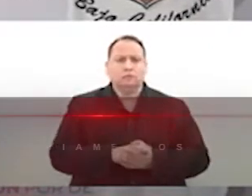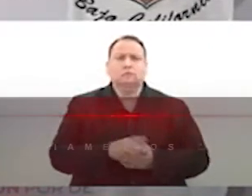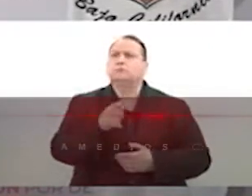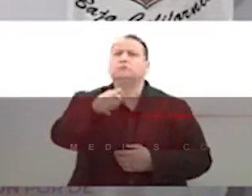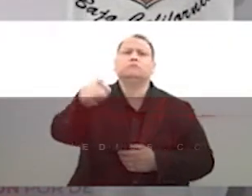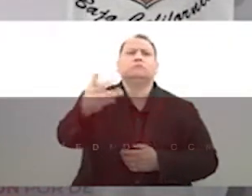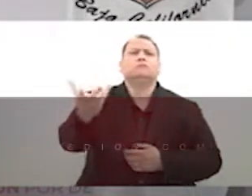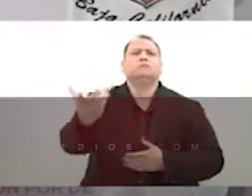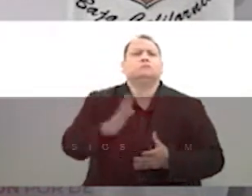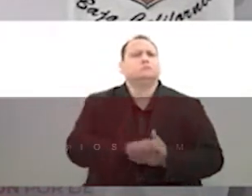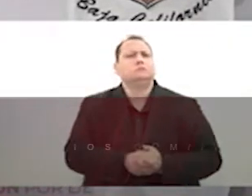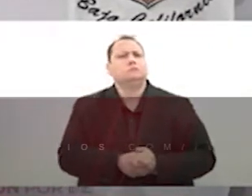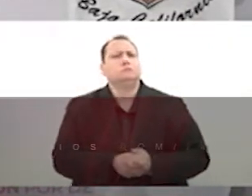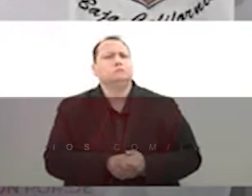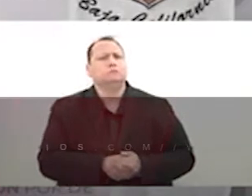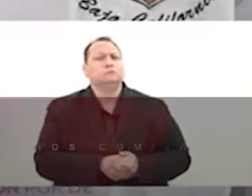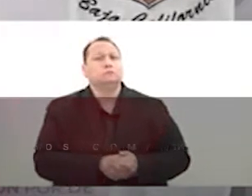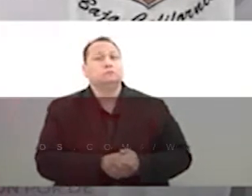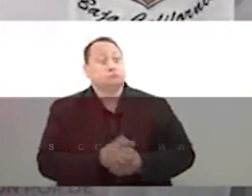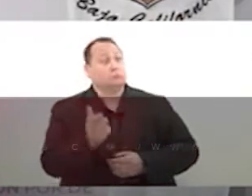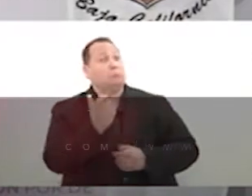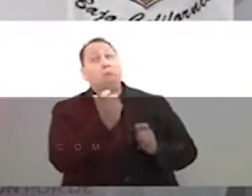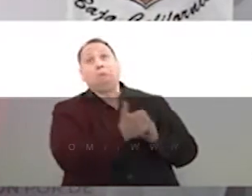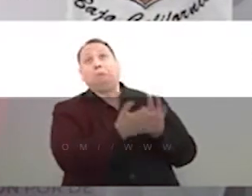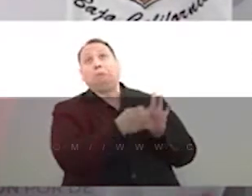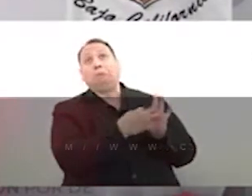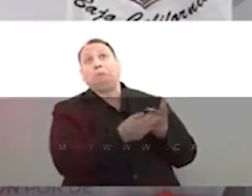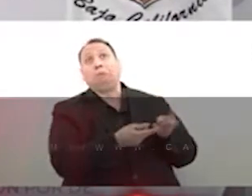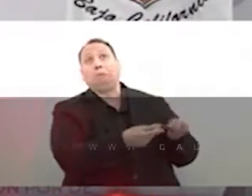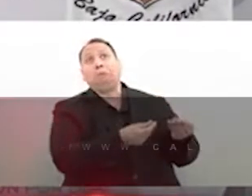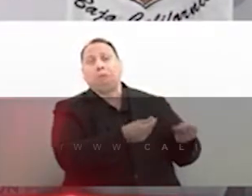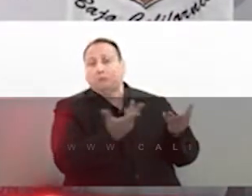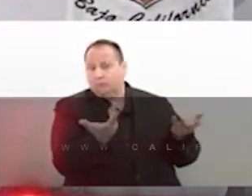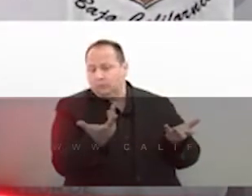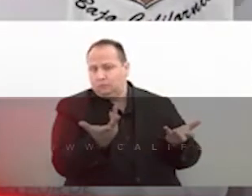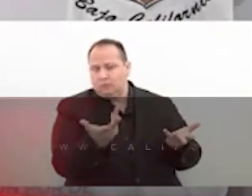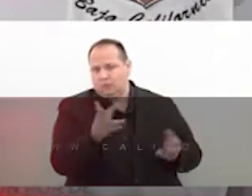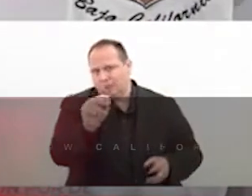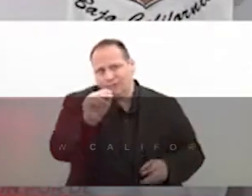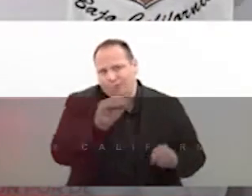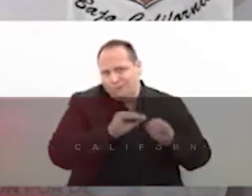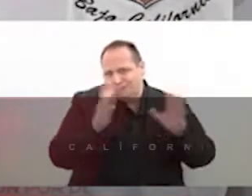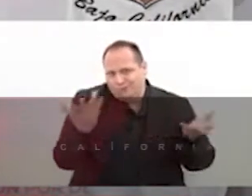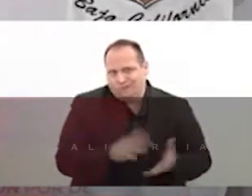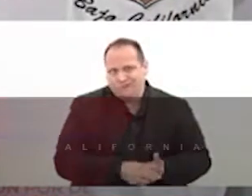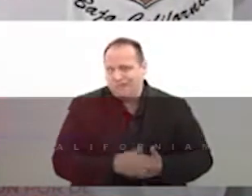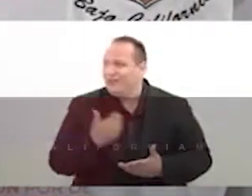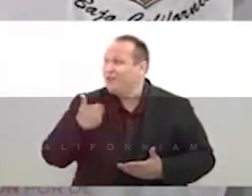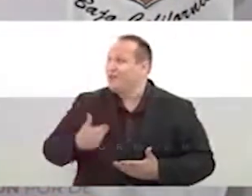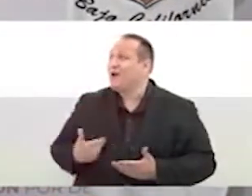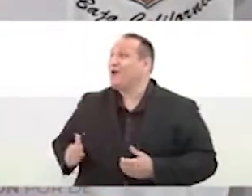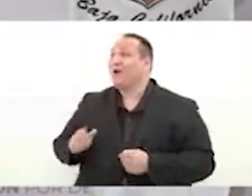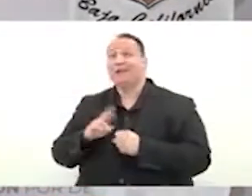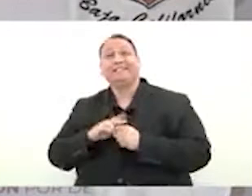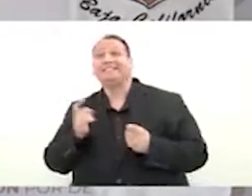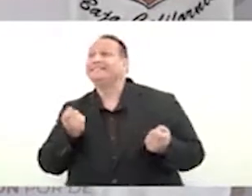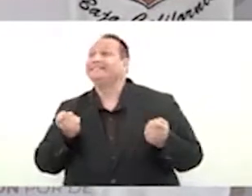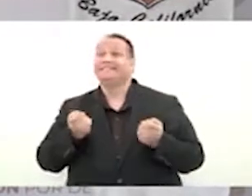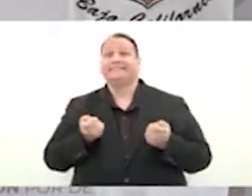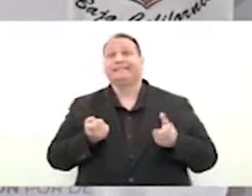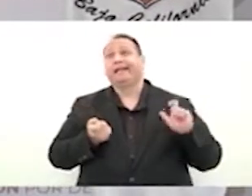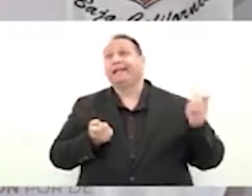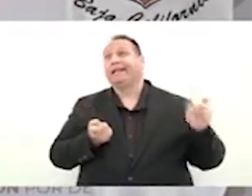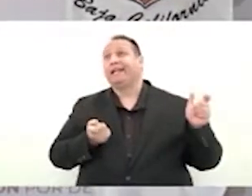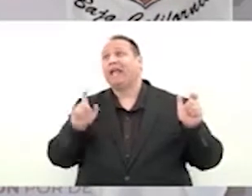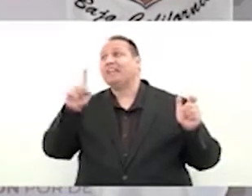hecho ustedes? ¿Lo pagaban? Pues no, ¿verdad? ¿Cómo me hubiera visto yo como gobernadora